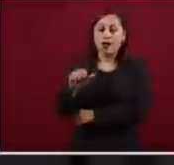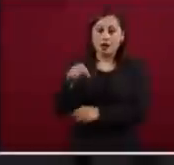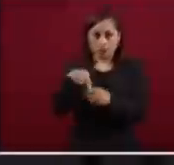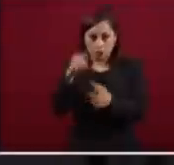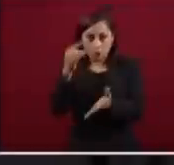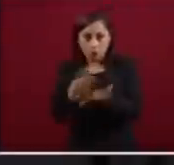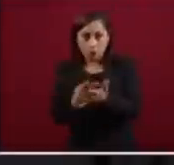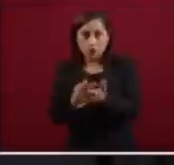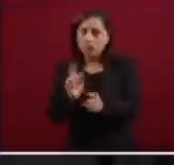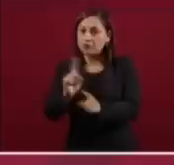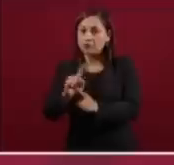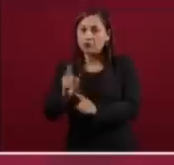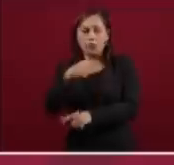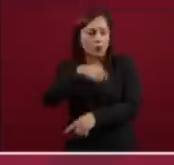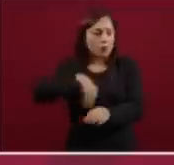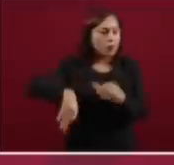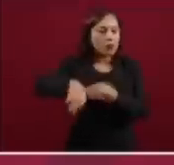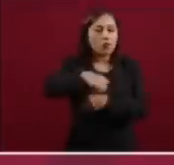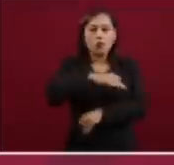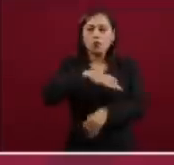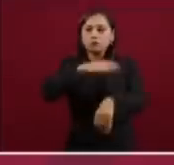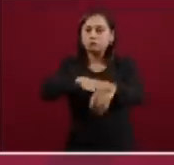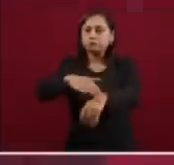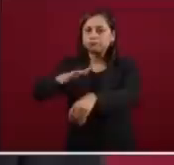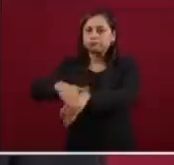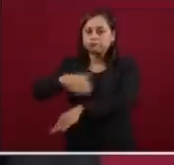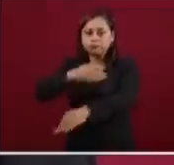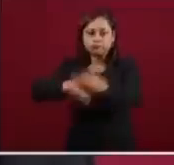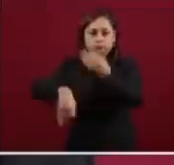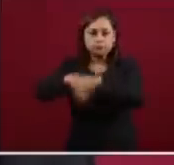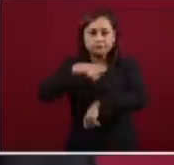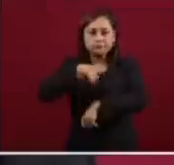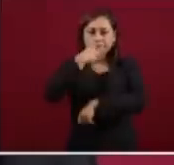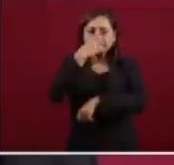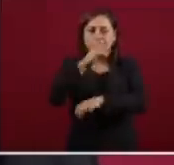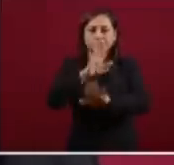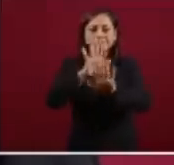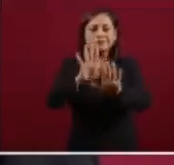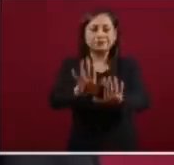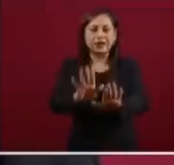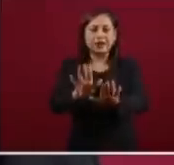no se dejen y manipular